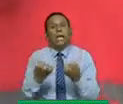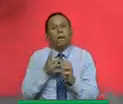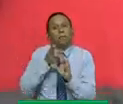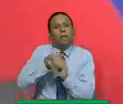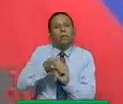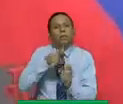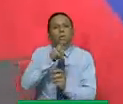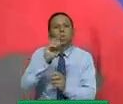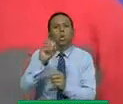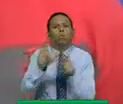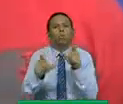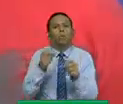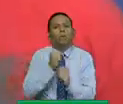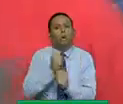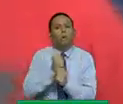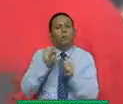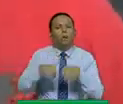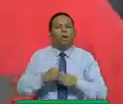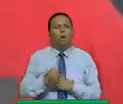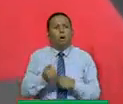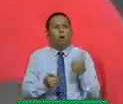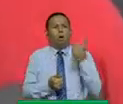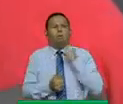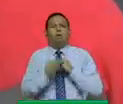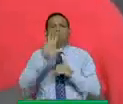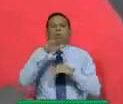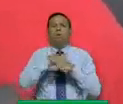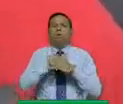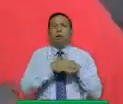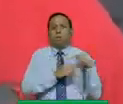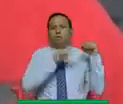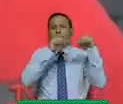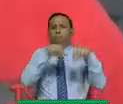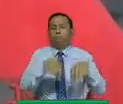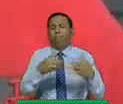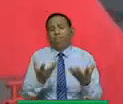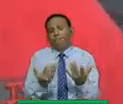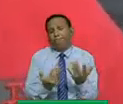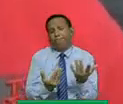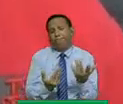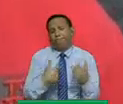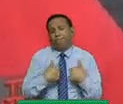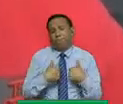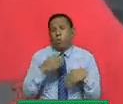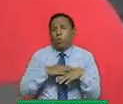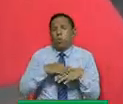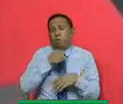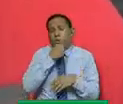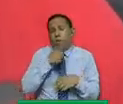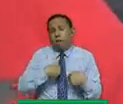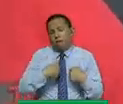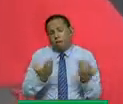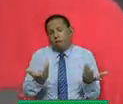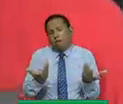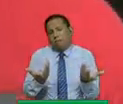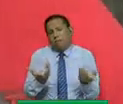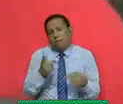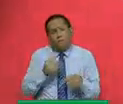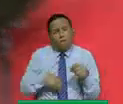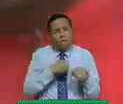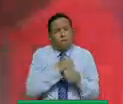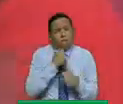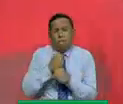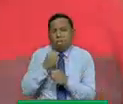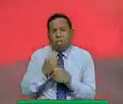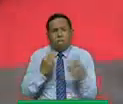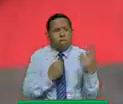de la tarde del día de ayer, ojalá haya una oportunidad para nosotros también de la edad también que estamos así, no tenemos puentes de trabajo, no hay nada.